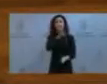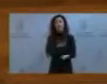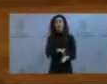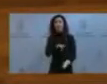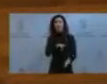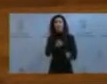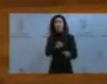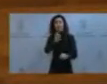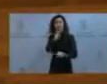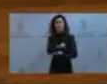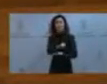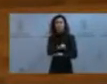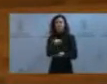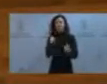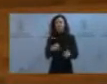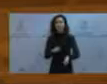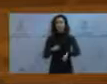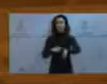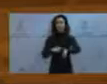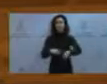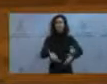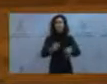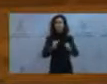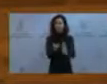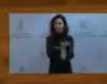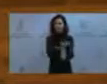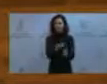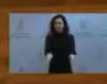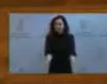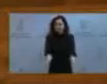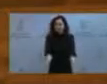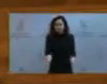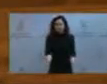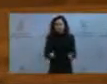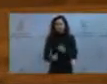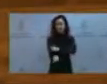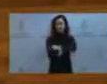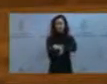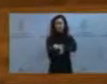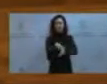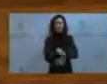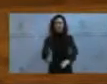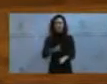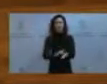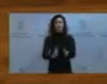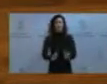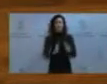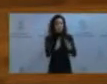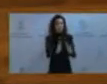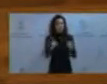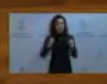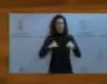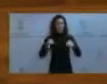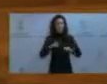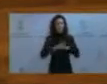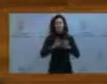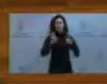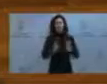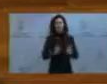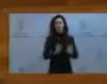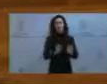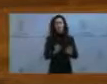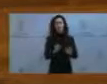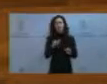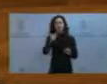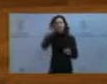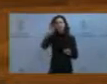así se pierde más tiempo y acaba antes el partido. Esa táctica de catenaccio se empleó ampliamente en Italia, era una maestra, y